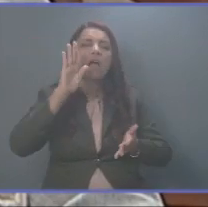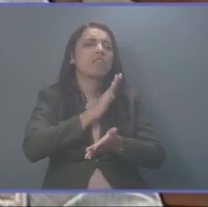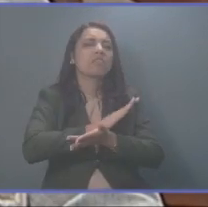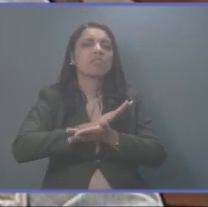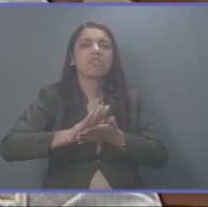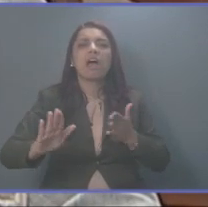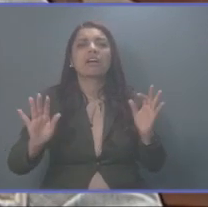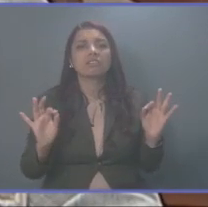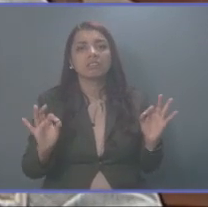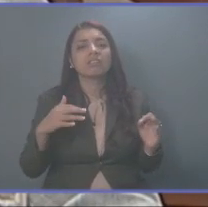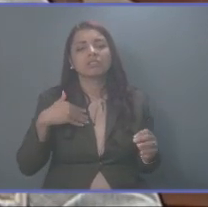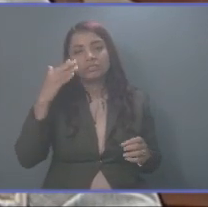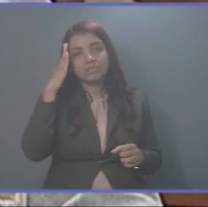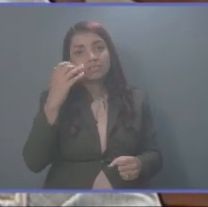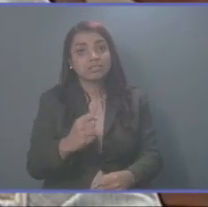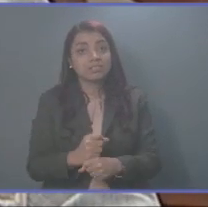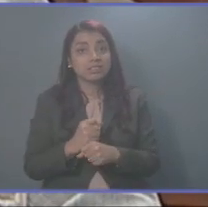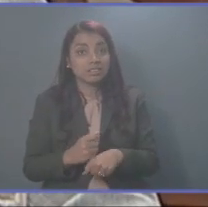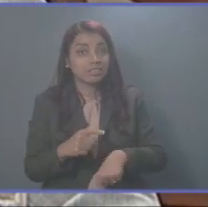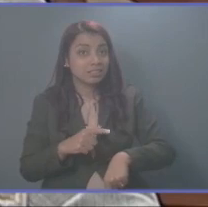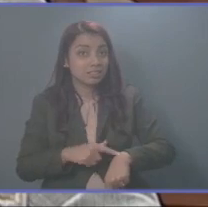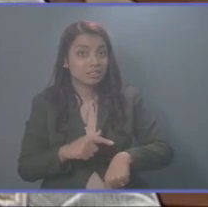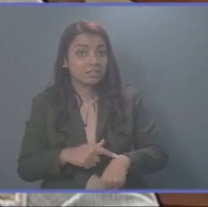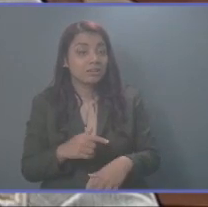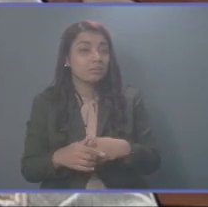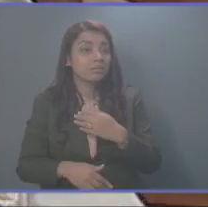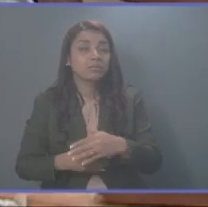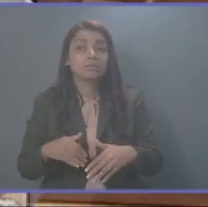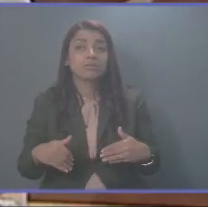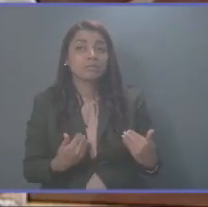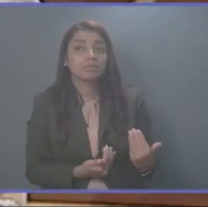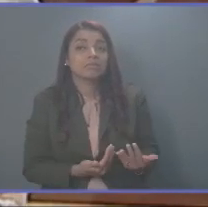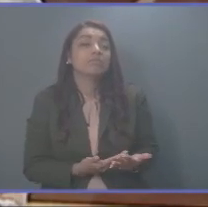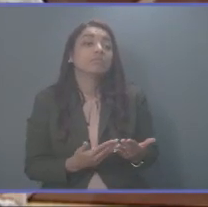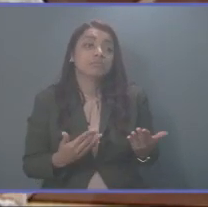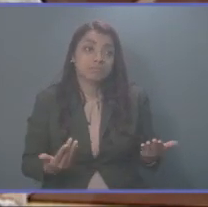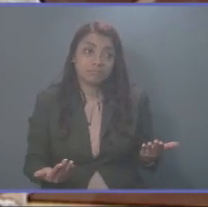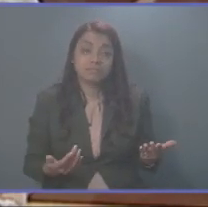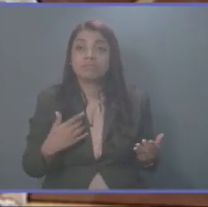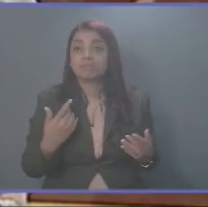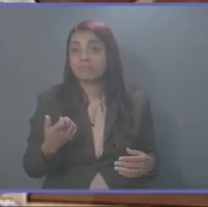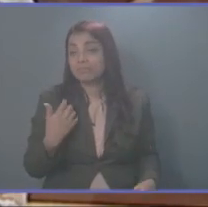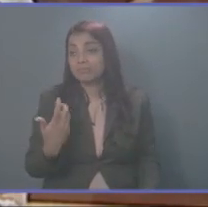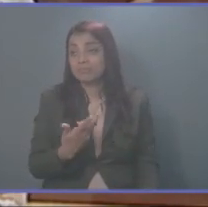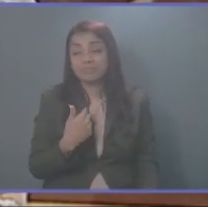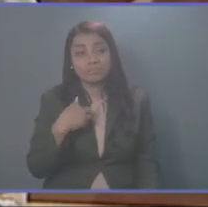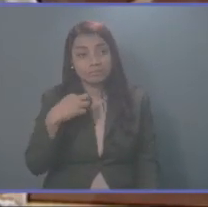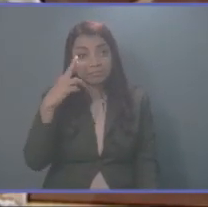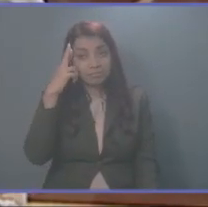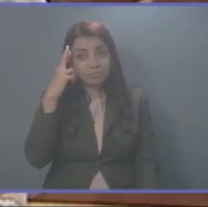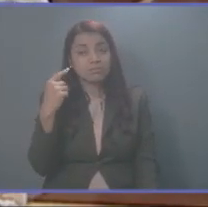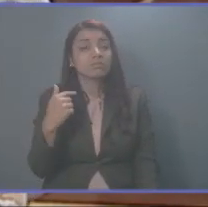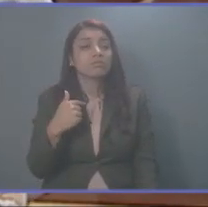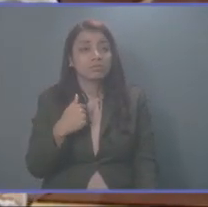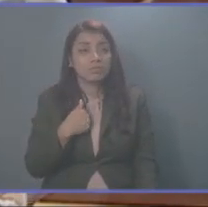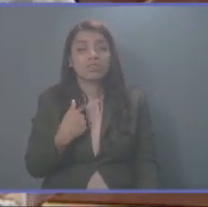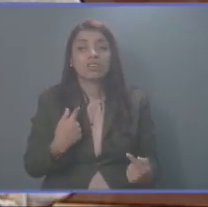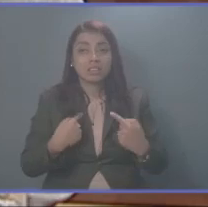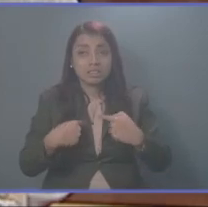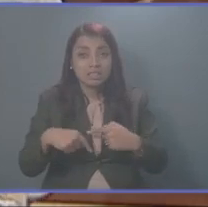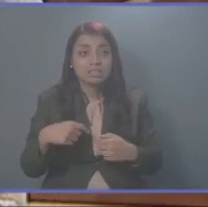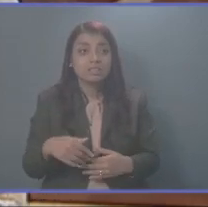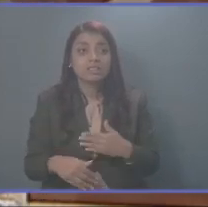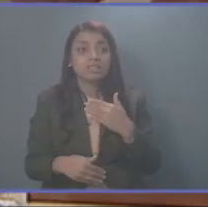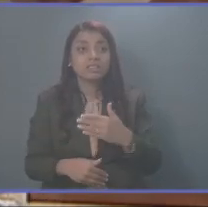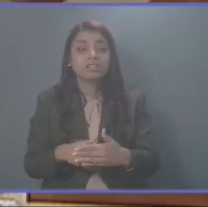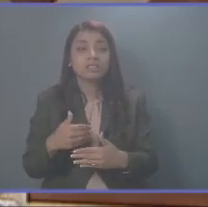convencido que el tiempo, como muchas veces ha sucedido, me va a terminar dando la razón. Yo seguiré caminando en este